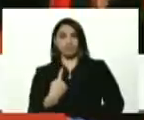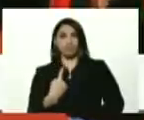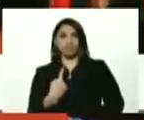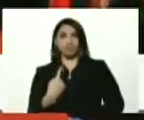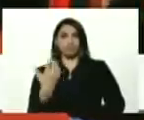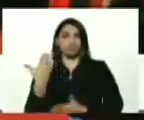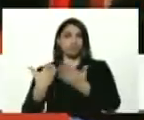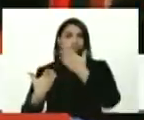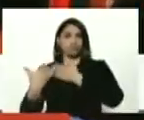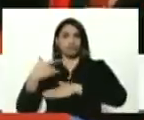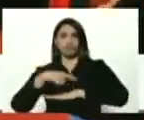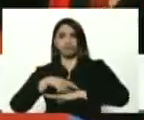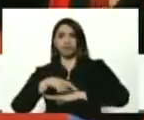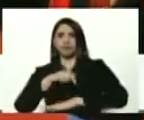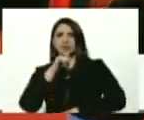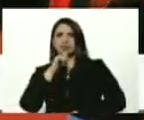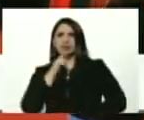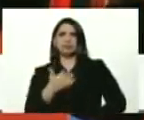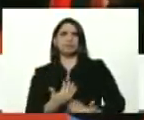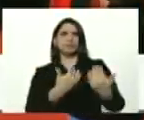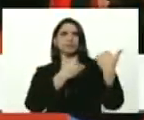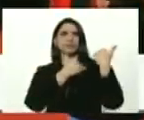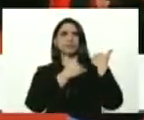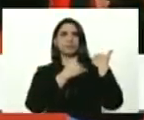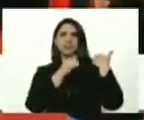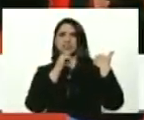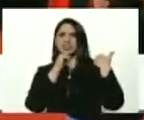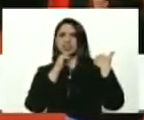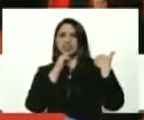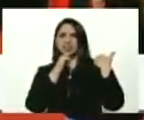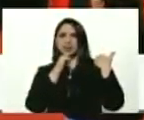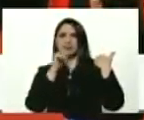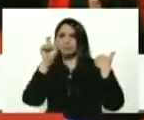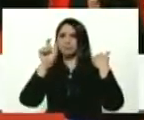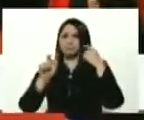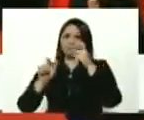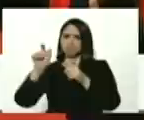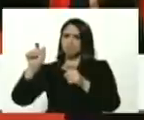hace ratico quiénes encabezaban y quiénes eran precisamente